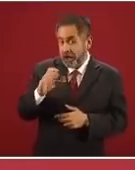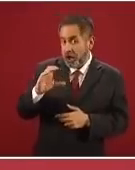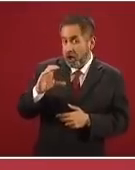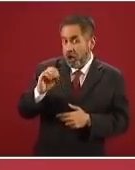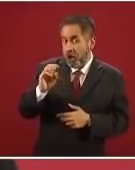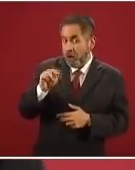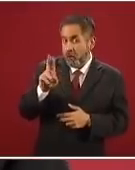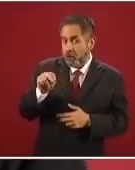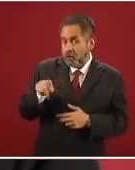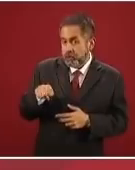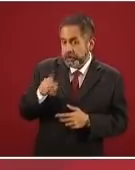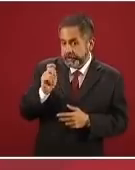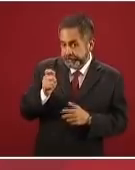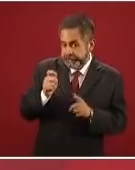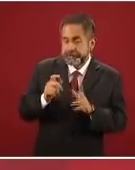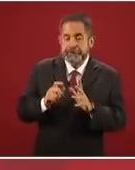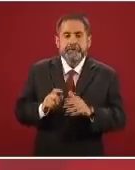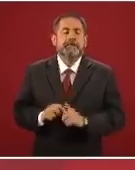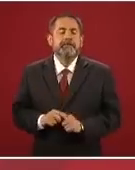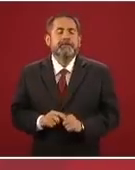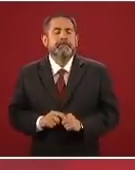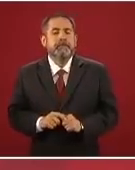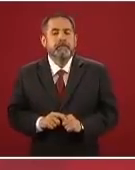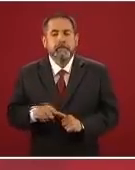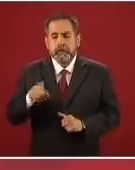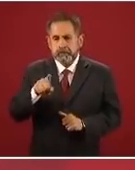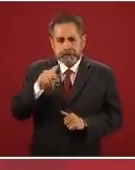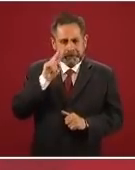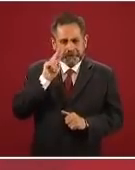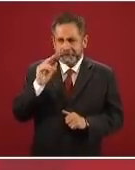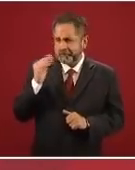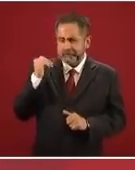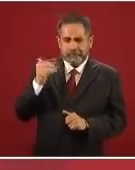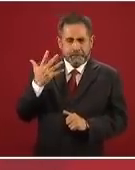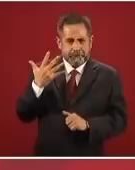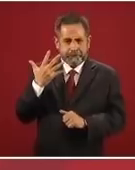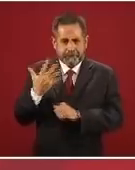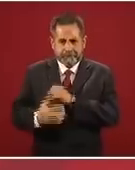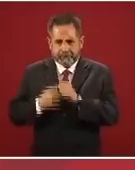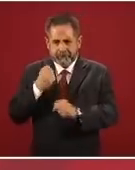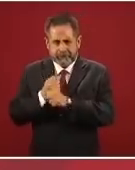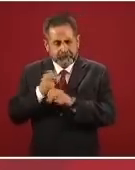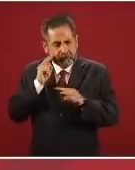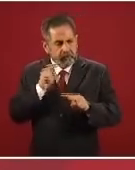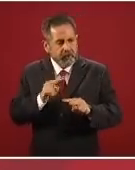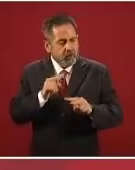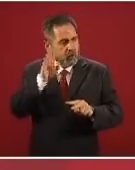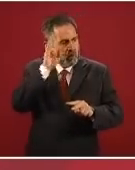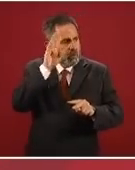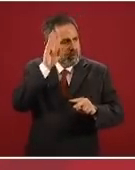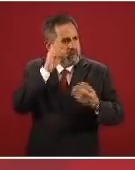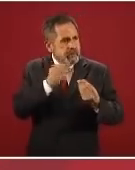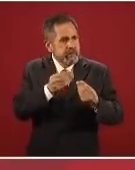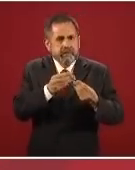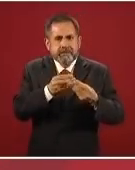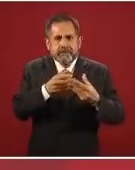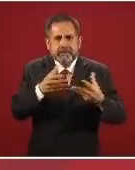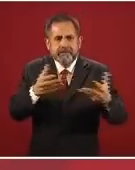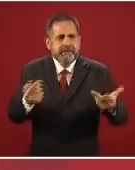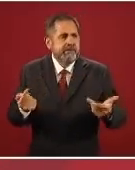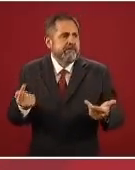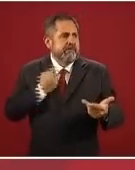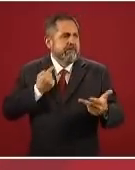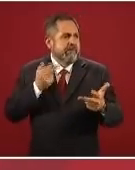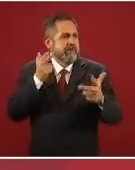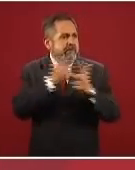Nos llamó la atención porque si ustedes ven en los últimos 5 años, el crecimiento de los delitos de homicidio